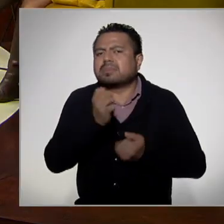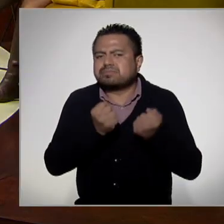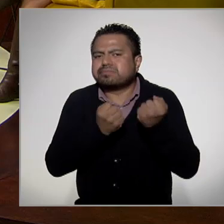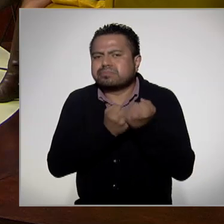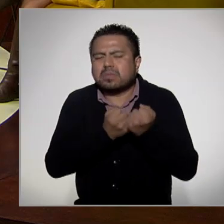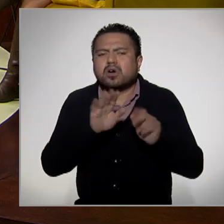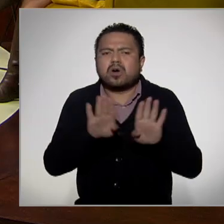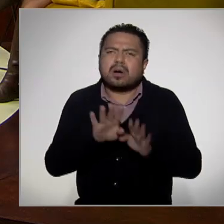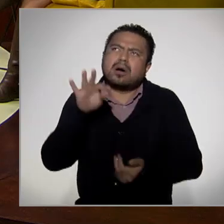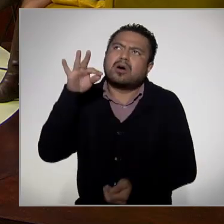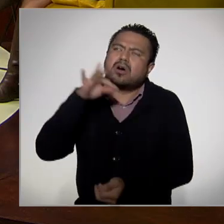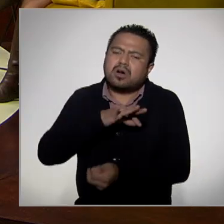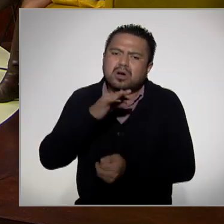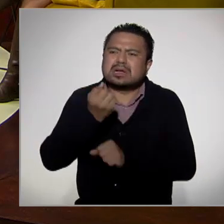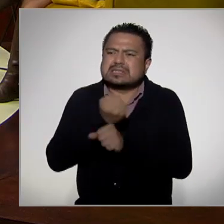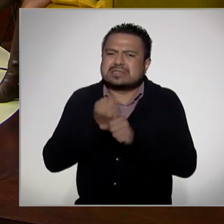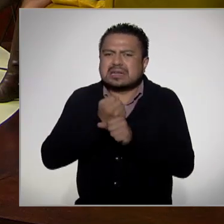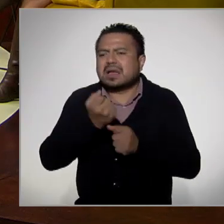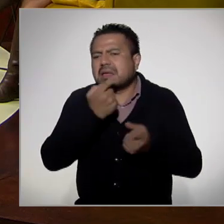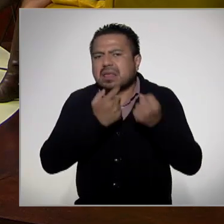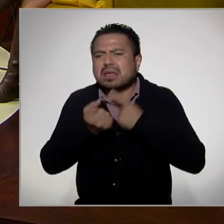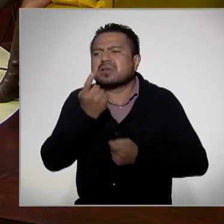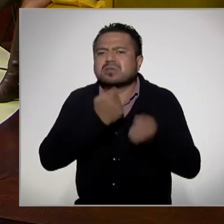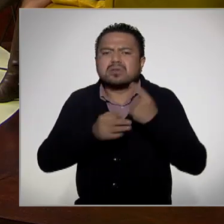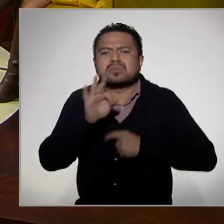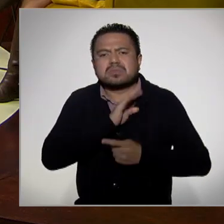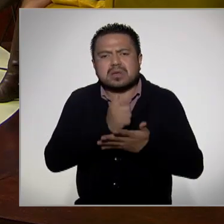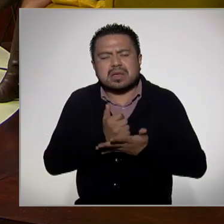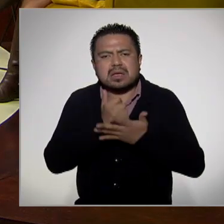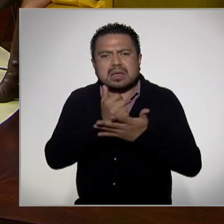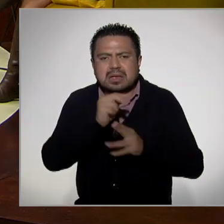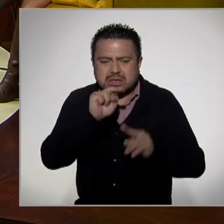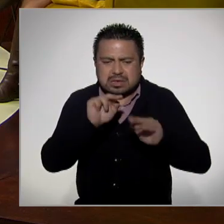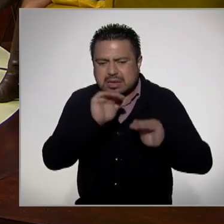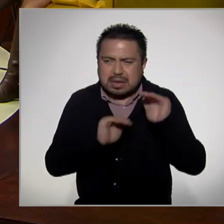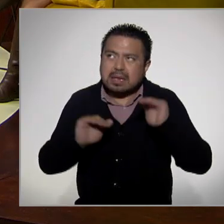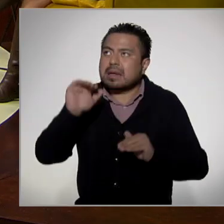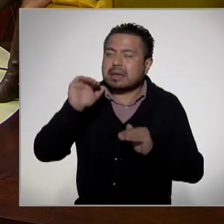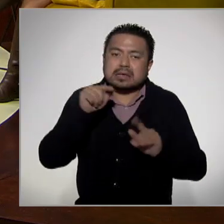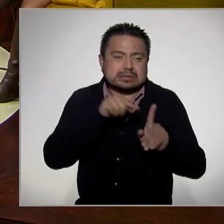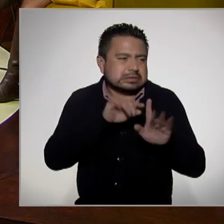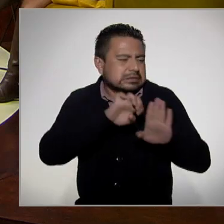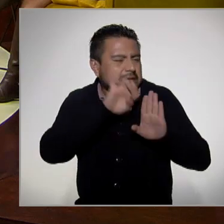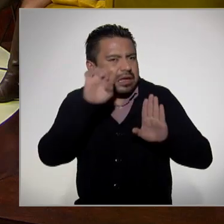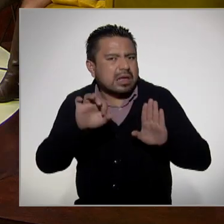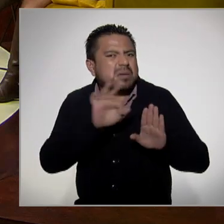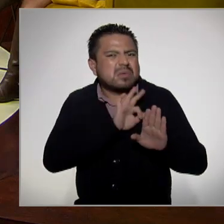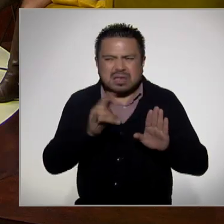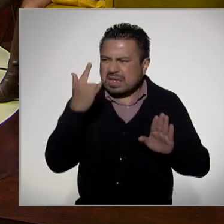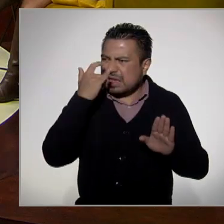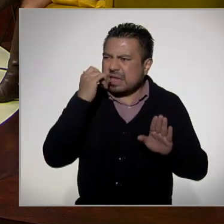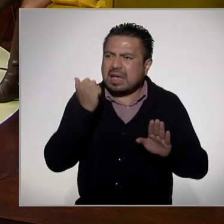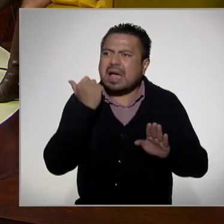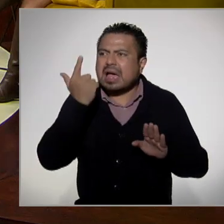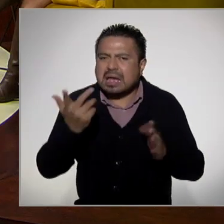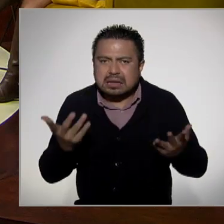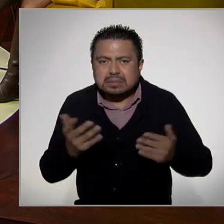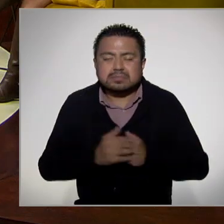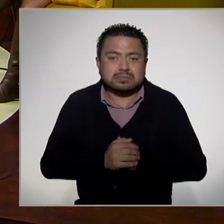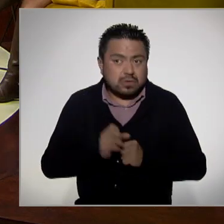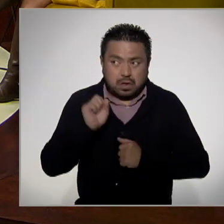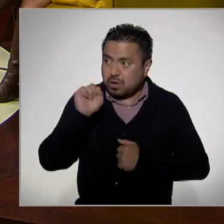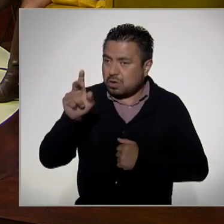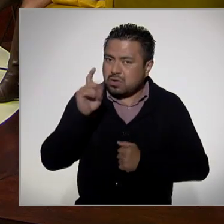transfusional o algunos tipos de medicamentos que pueden ayudar a elevar un poco la hemoglobina pero será un ejemplo de una causa rara ok entonces hay